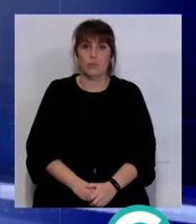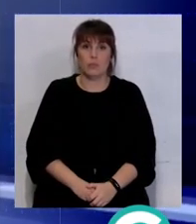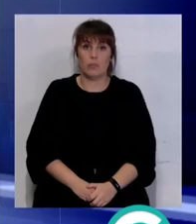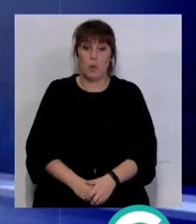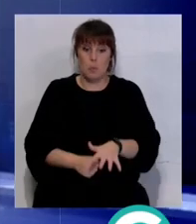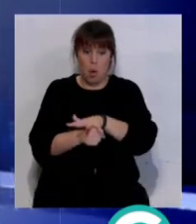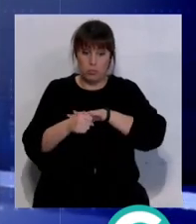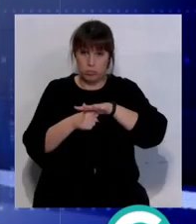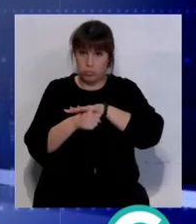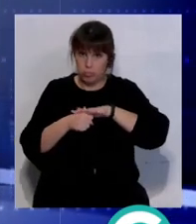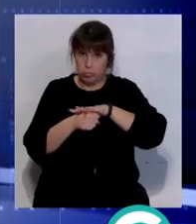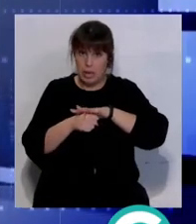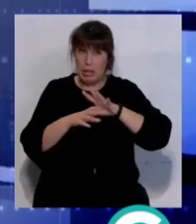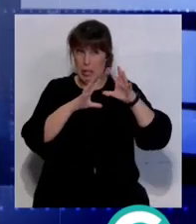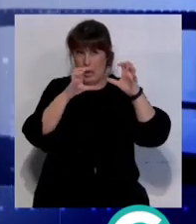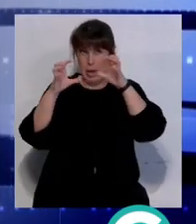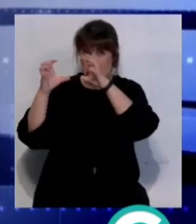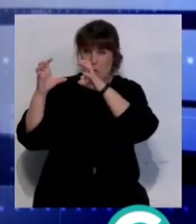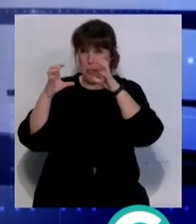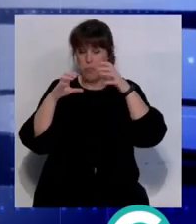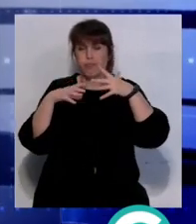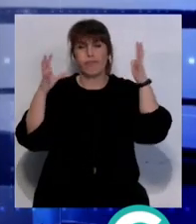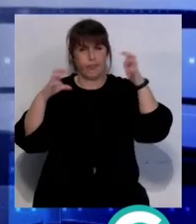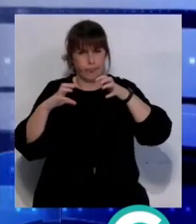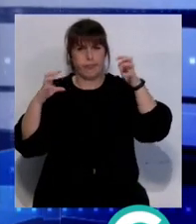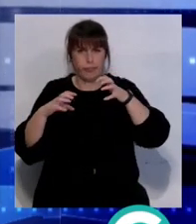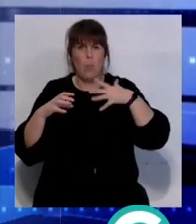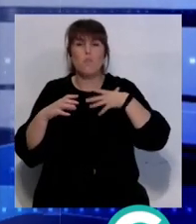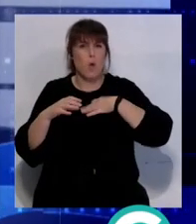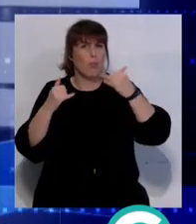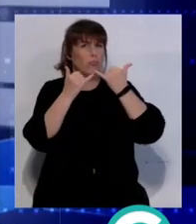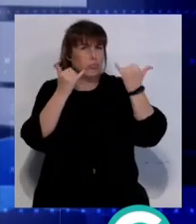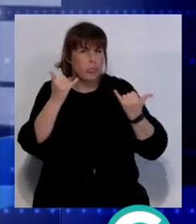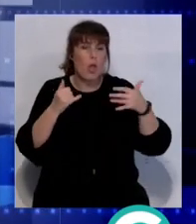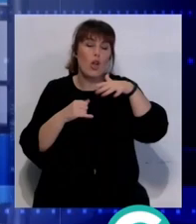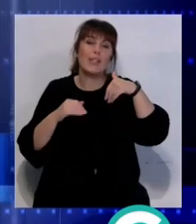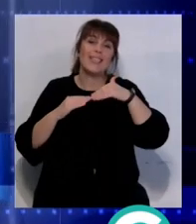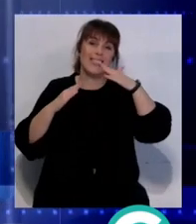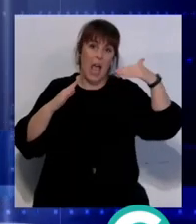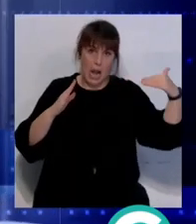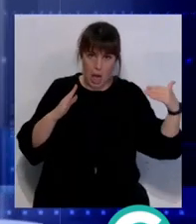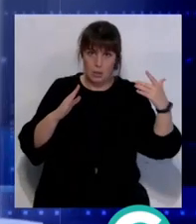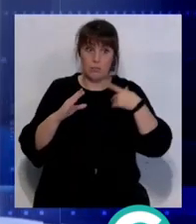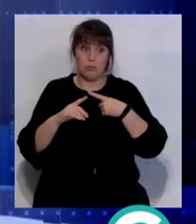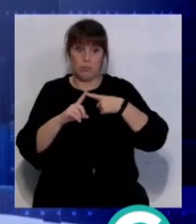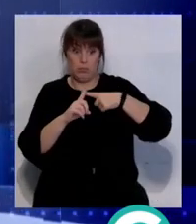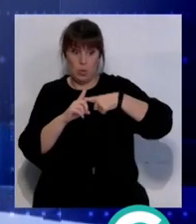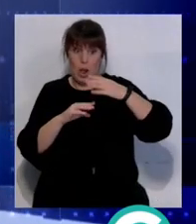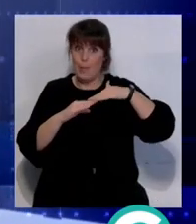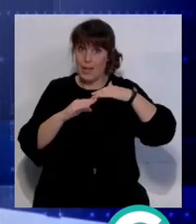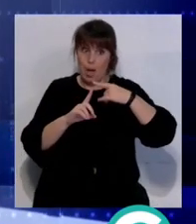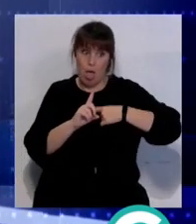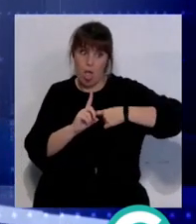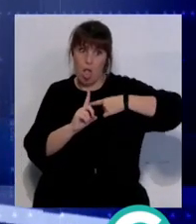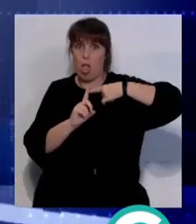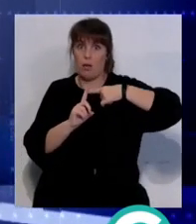Para la provincia se esperan cielos cubiertos con lluvias que podrían ser tormentosas en la sierra. Las temperaturas mínimas en ascenso,